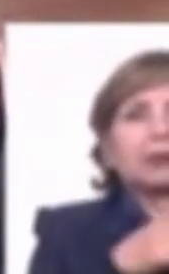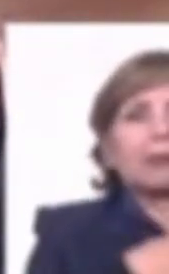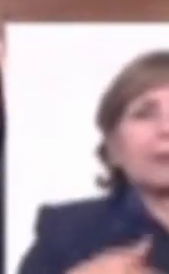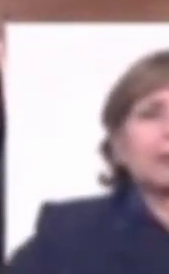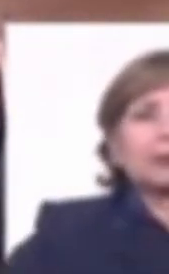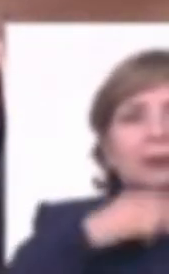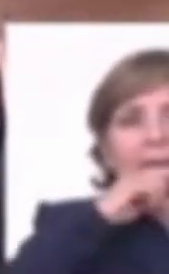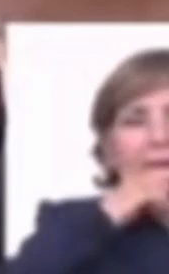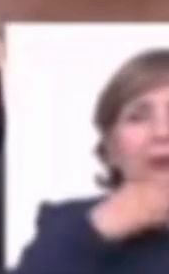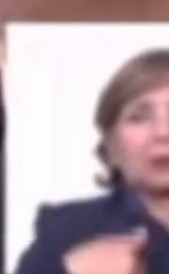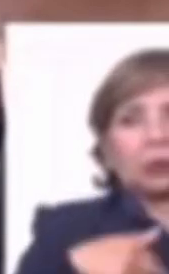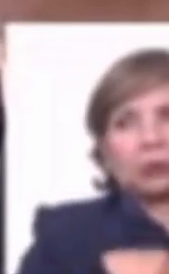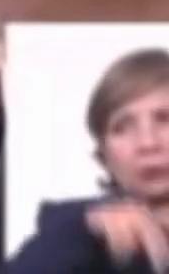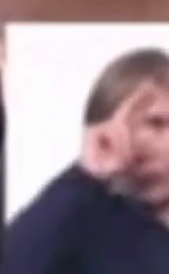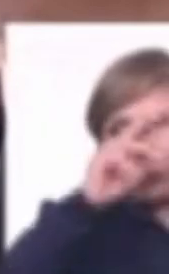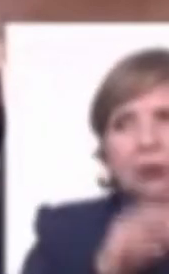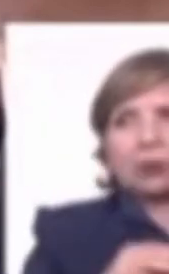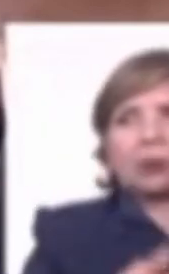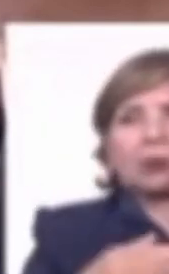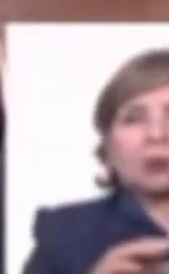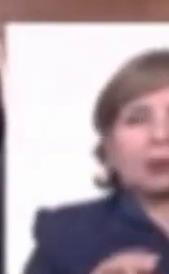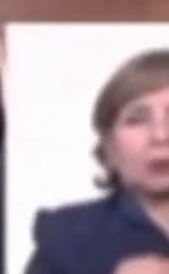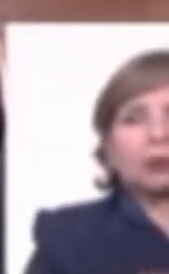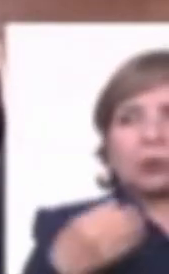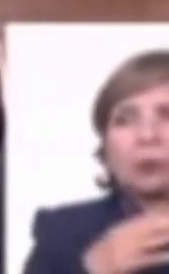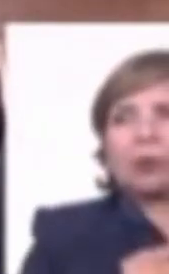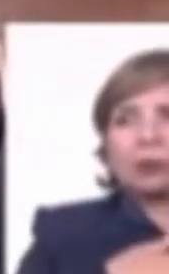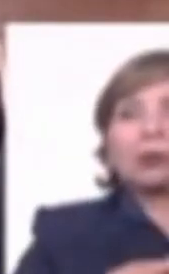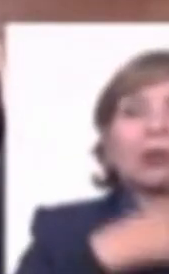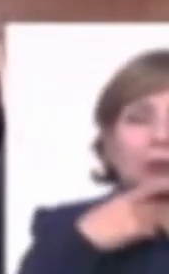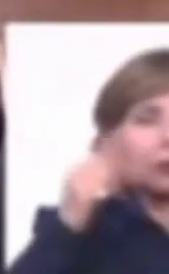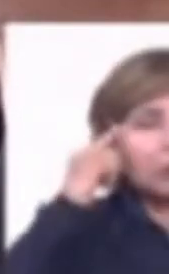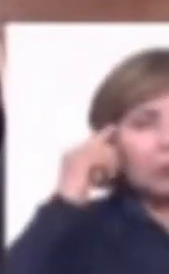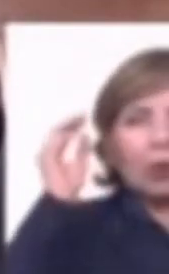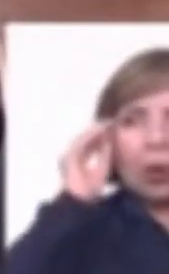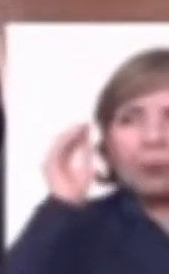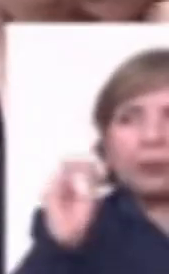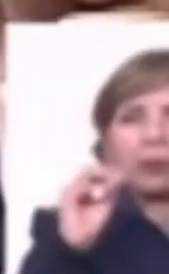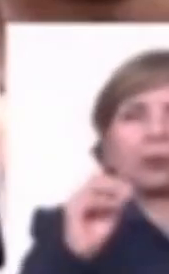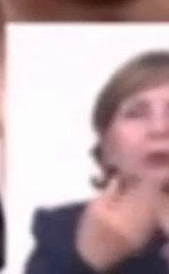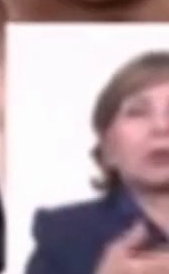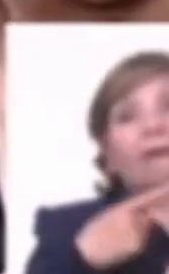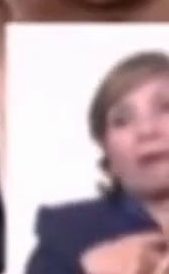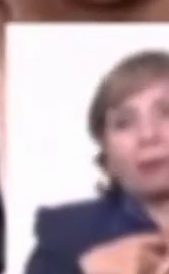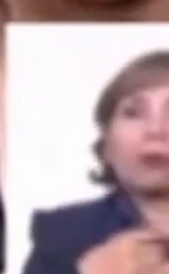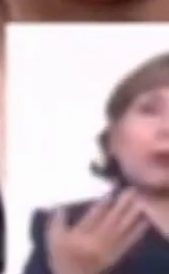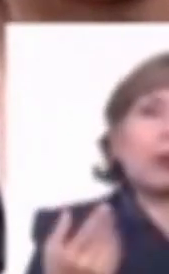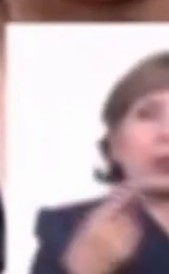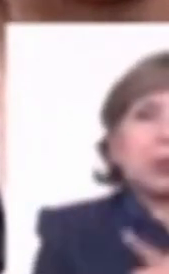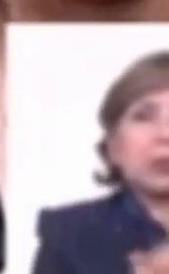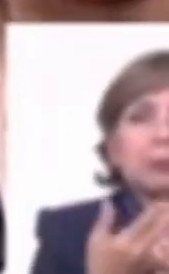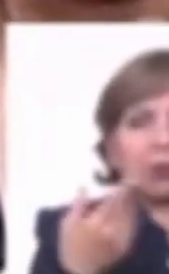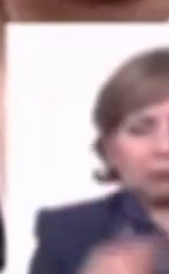presidenta de nuestro país en la Corte Interamericana de Derechos Humanos estoy seguro hay opiniones de repente a favor en contra pero